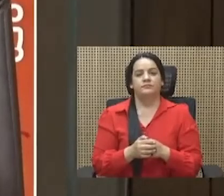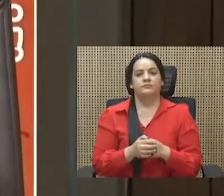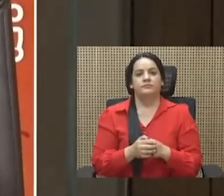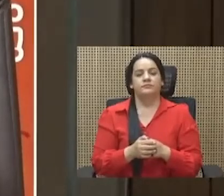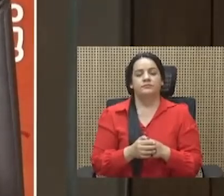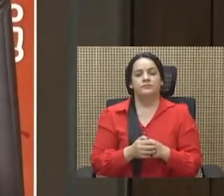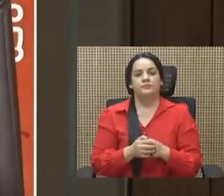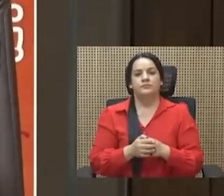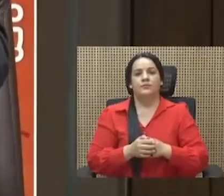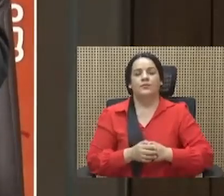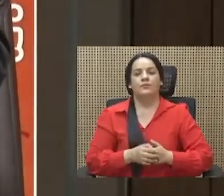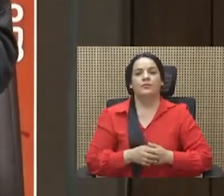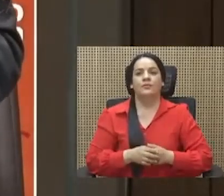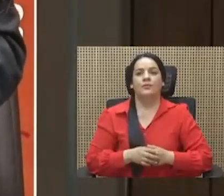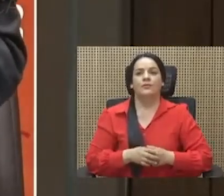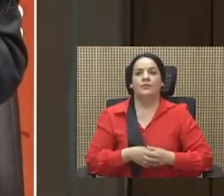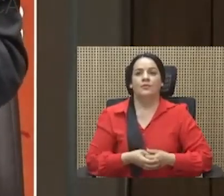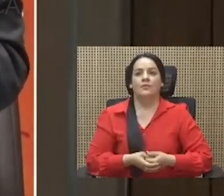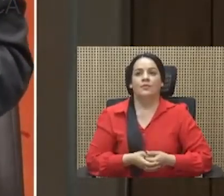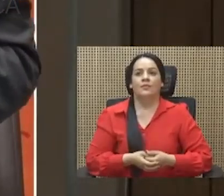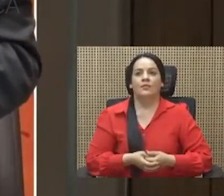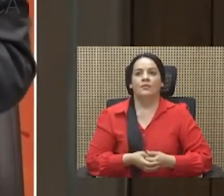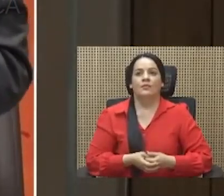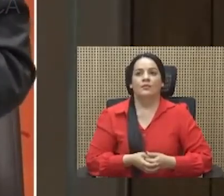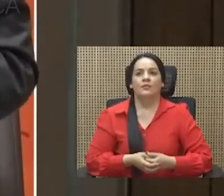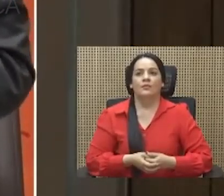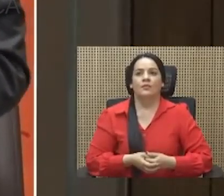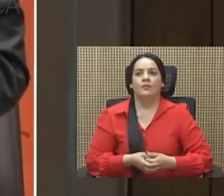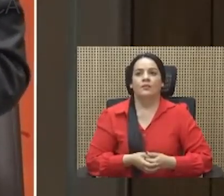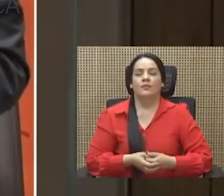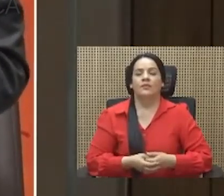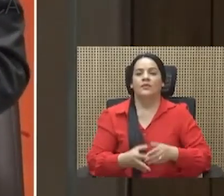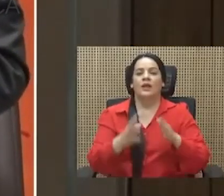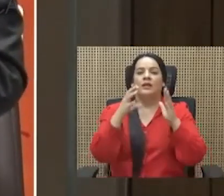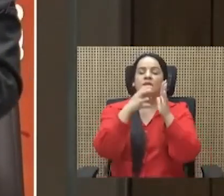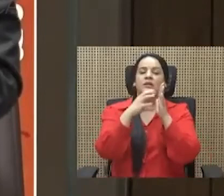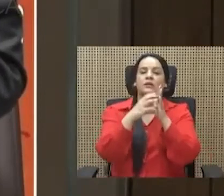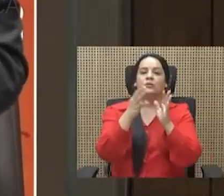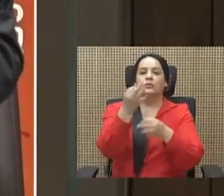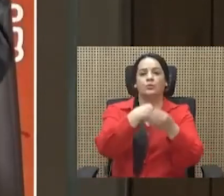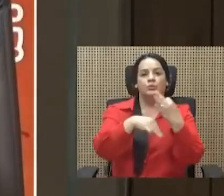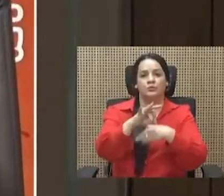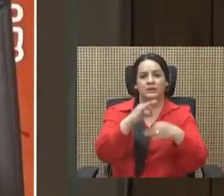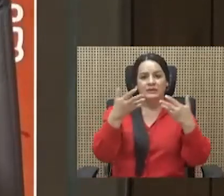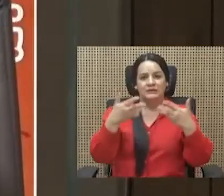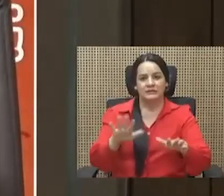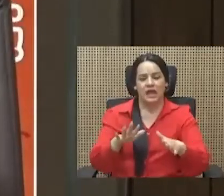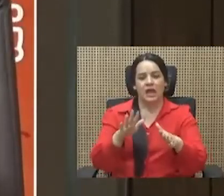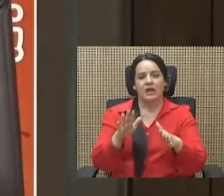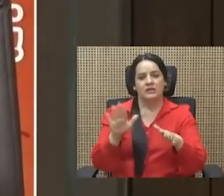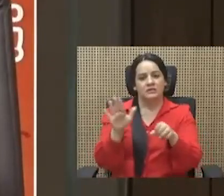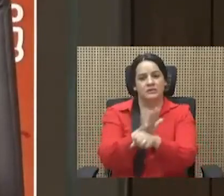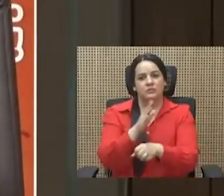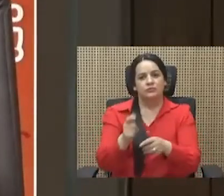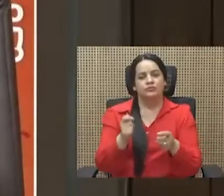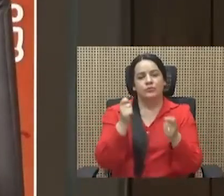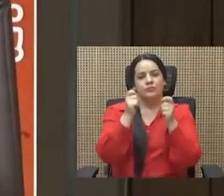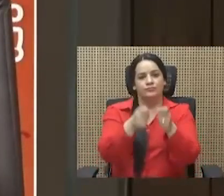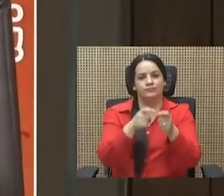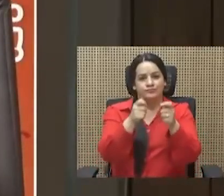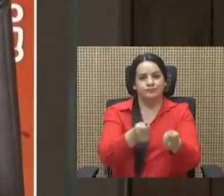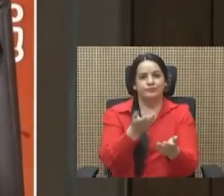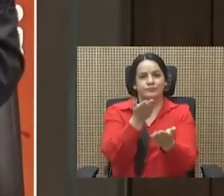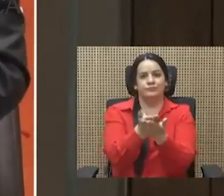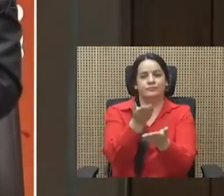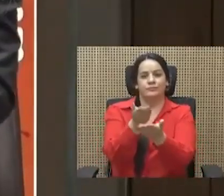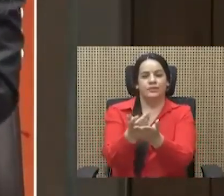Ese texto sustitutivo después fue llenado de mociones con el espíritu de ir sacando instituciones una por una.